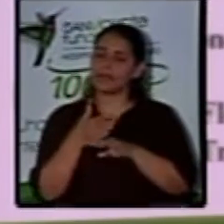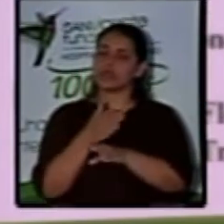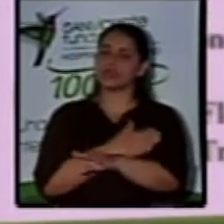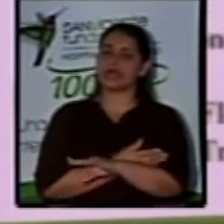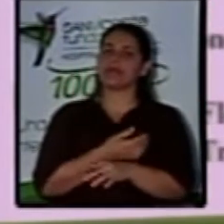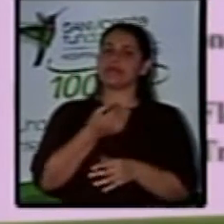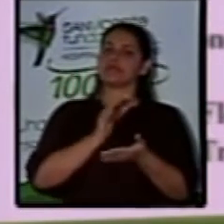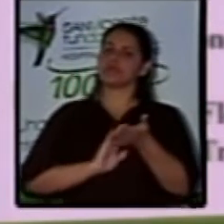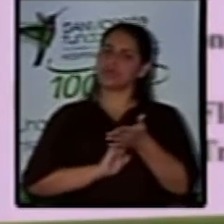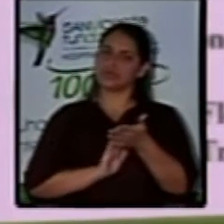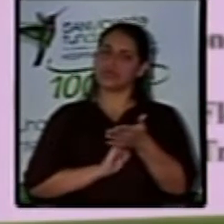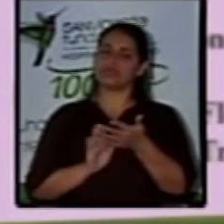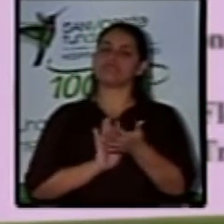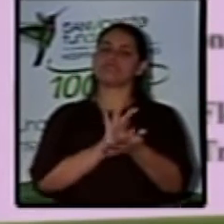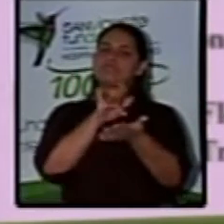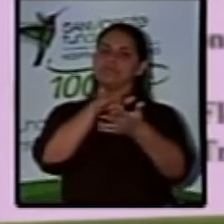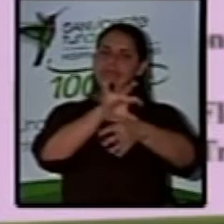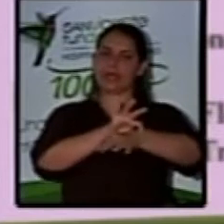en forma adecuada.